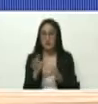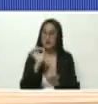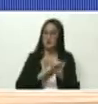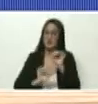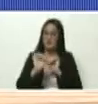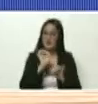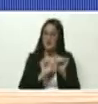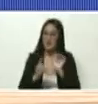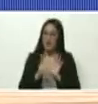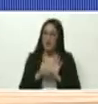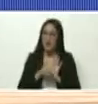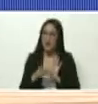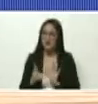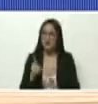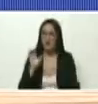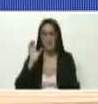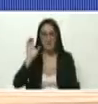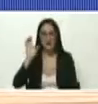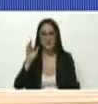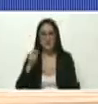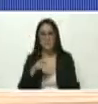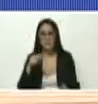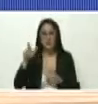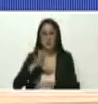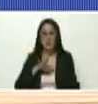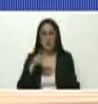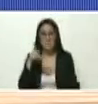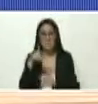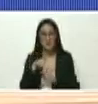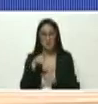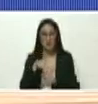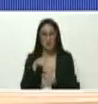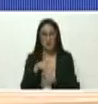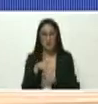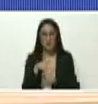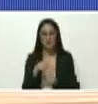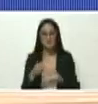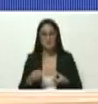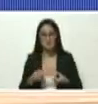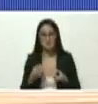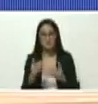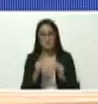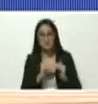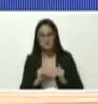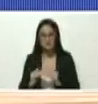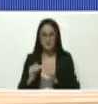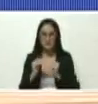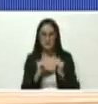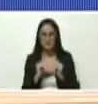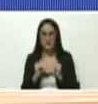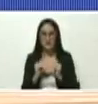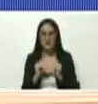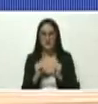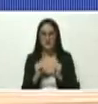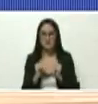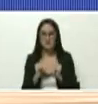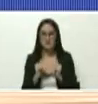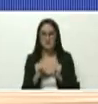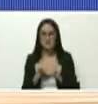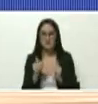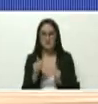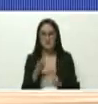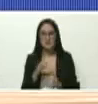defendido los derechos de los países exportadores de petróleo, que ha garantizado la estabilidad del mercado, tanto